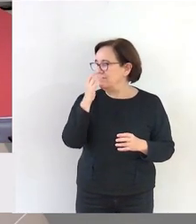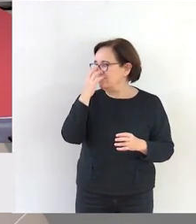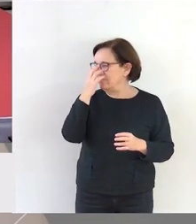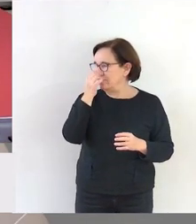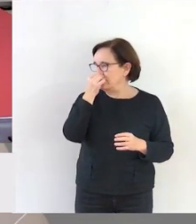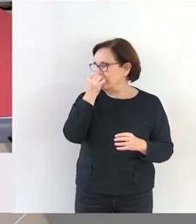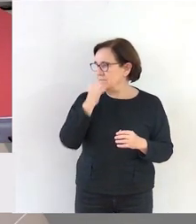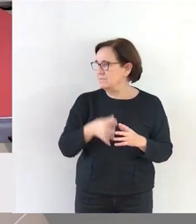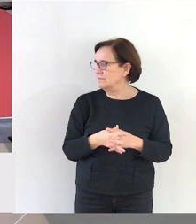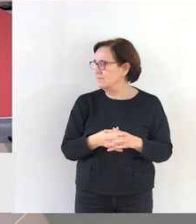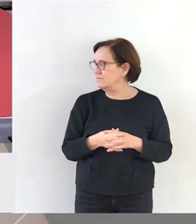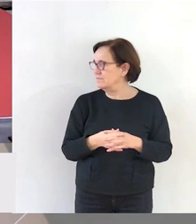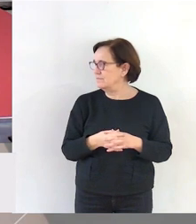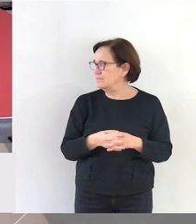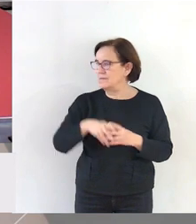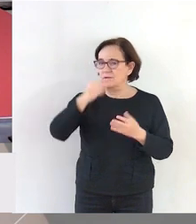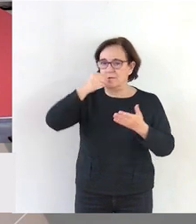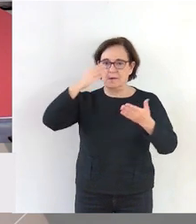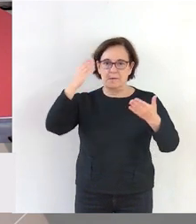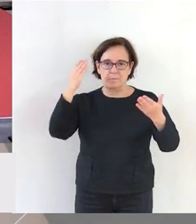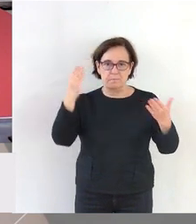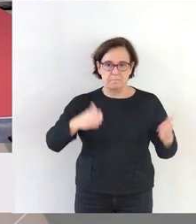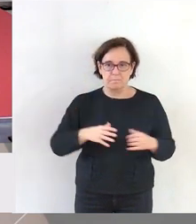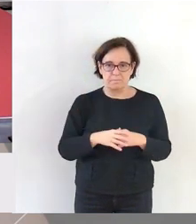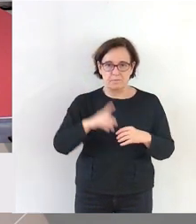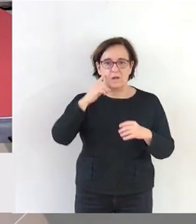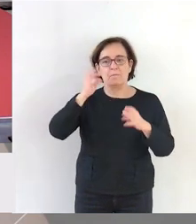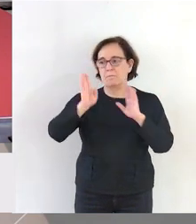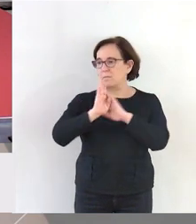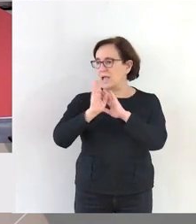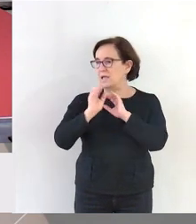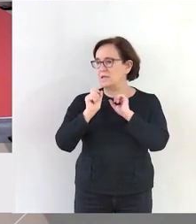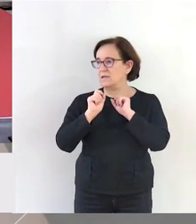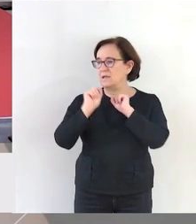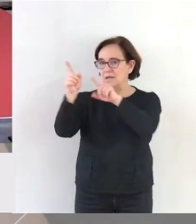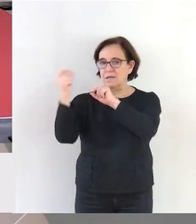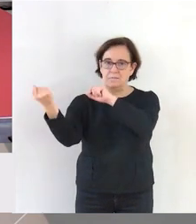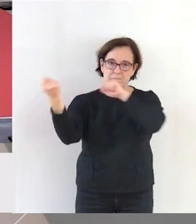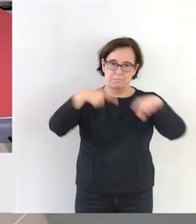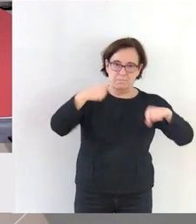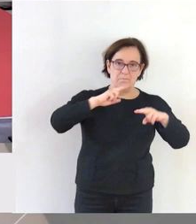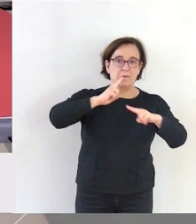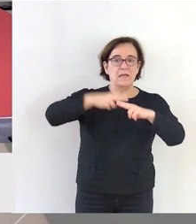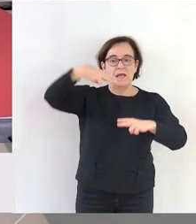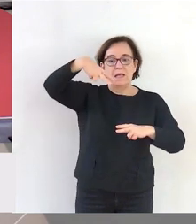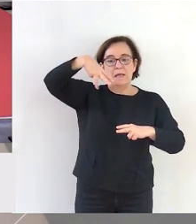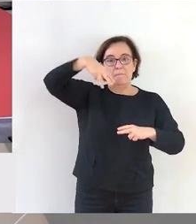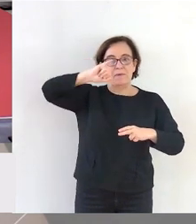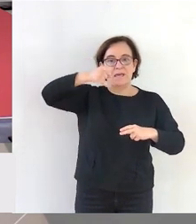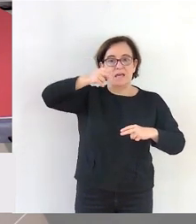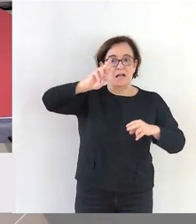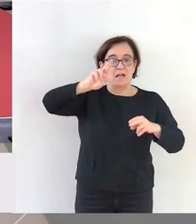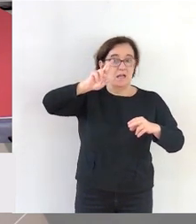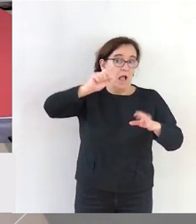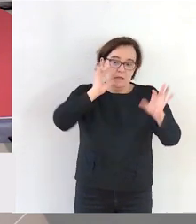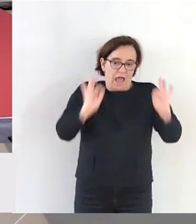ellos bienvenidos de migraciones migrar es algo intrínseco al ser humano el ser